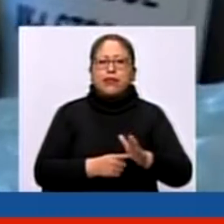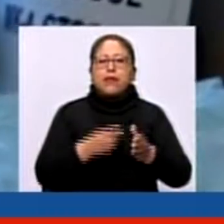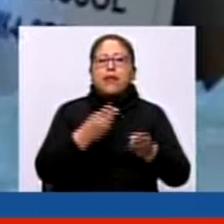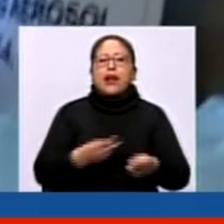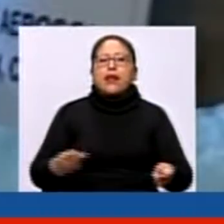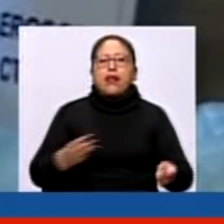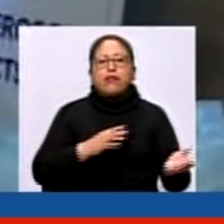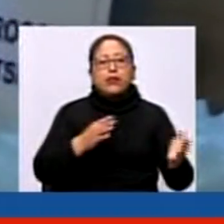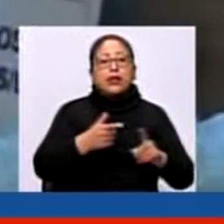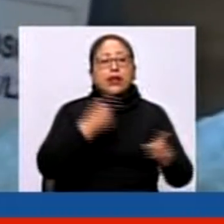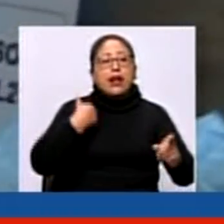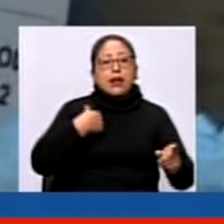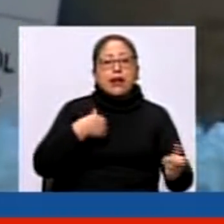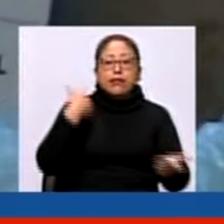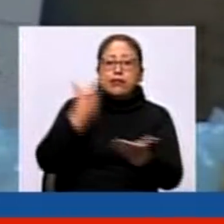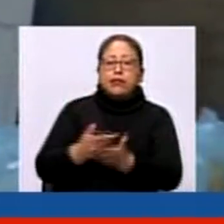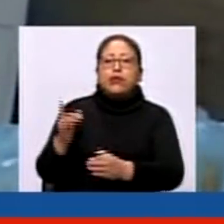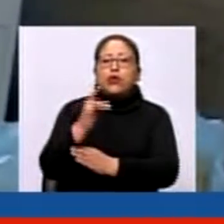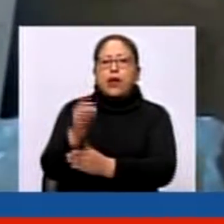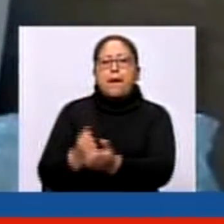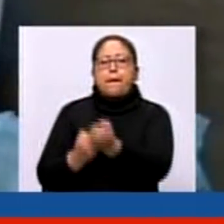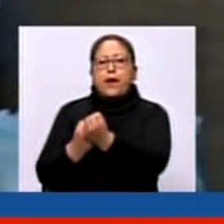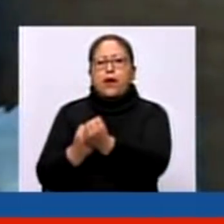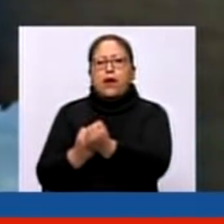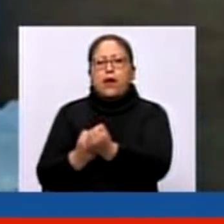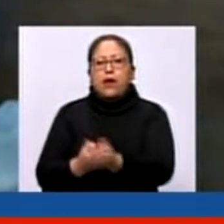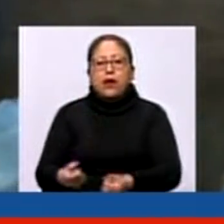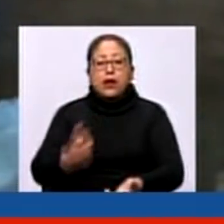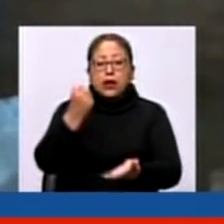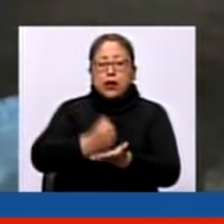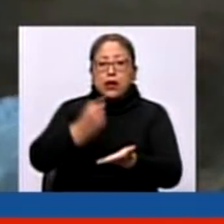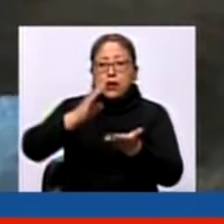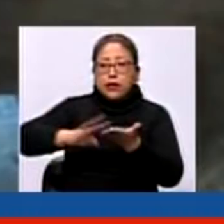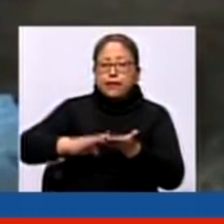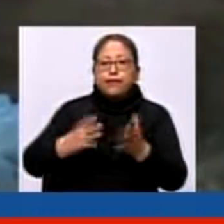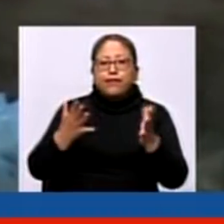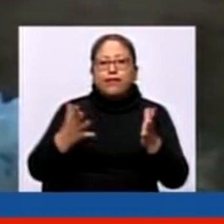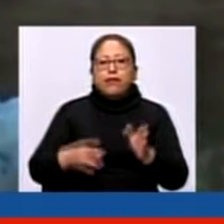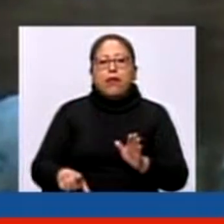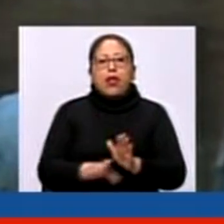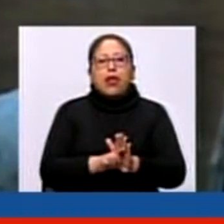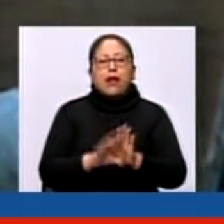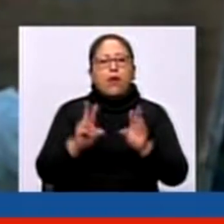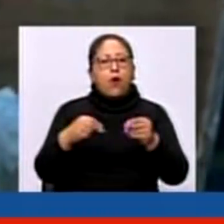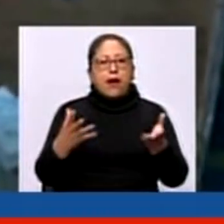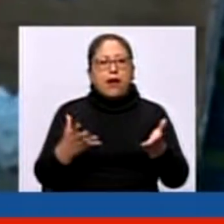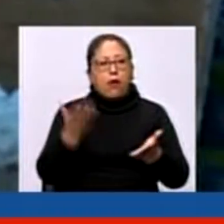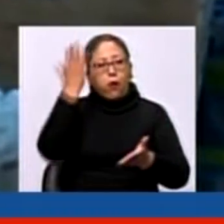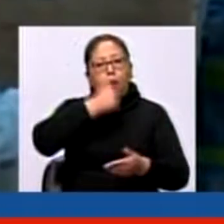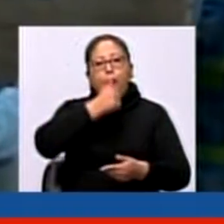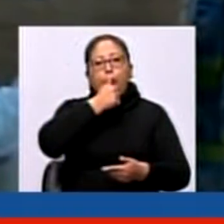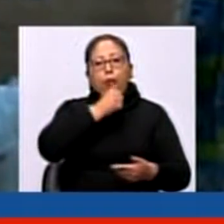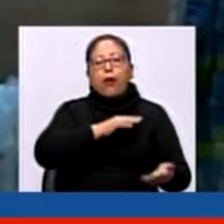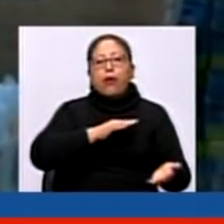muestra el material que llegó desde Argentina. La investigación justamente se basa en eso, y